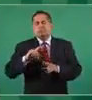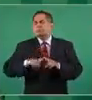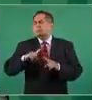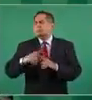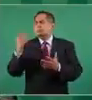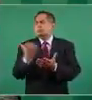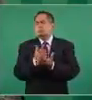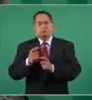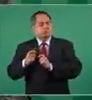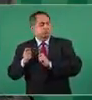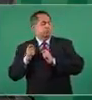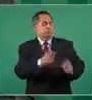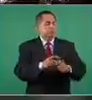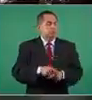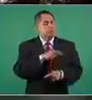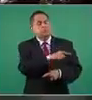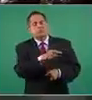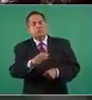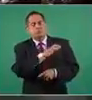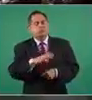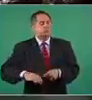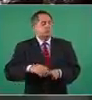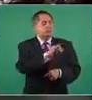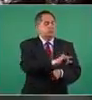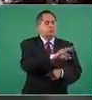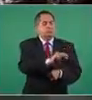quién iba a ser candidato, quién no.